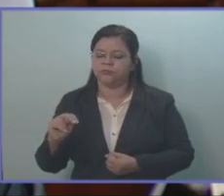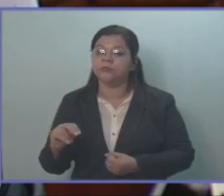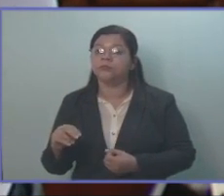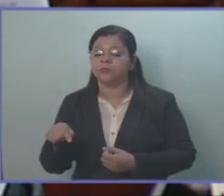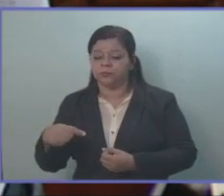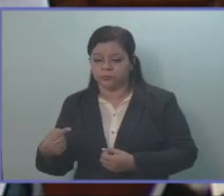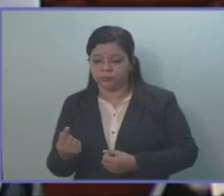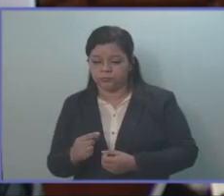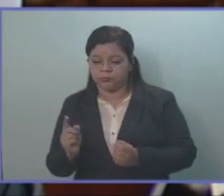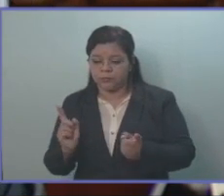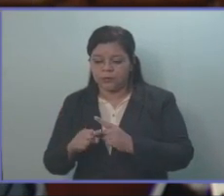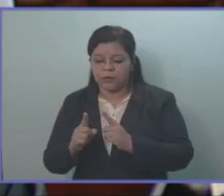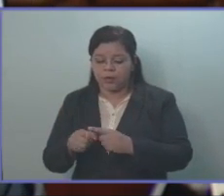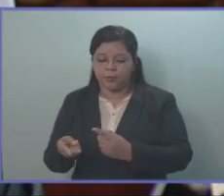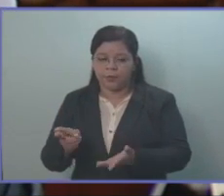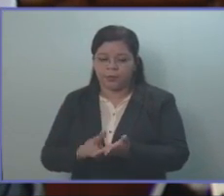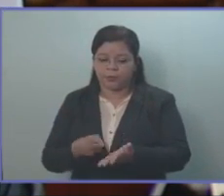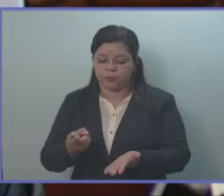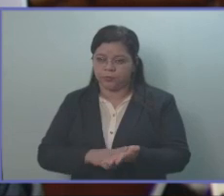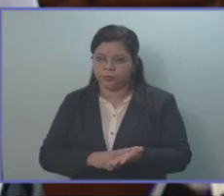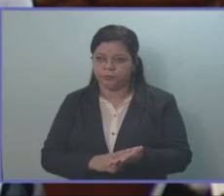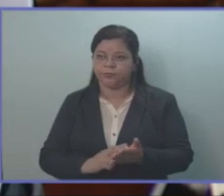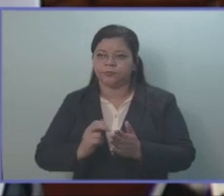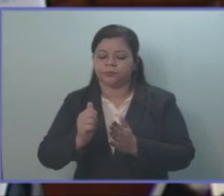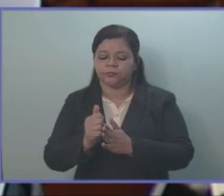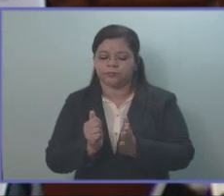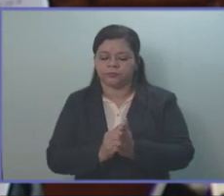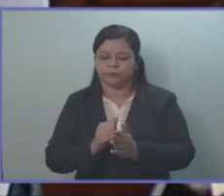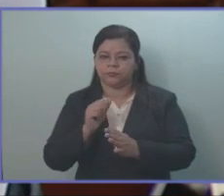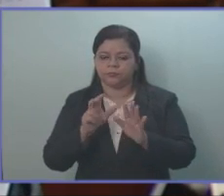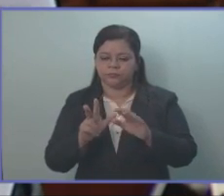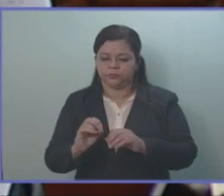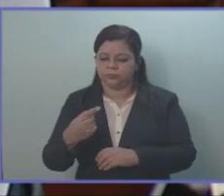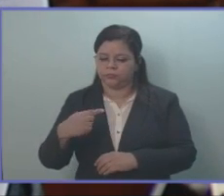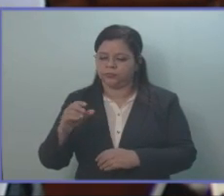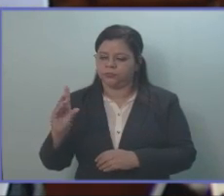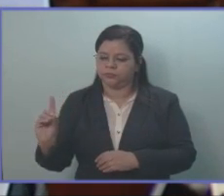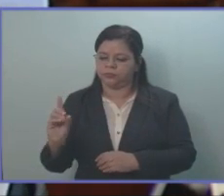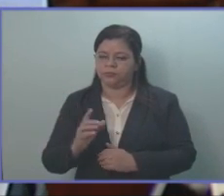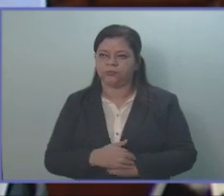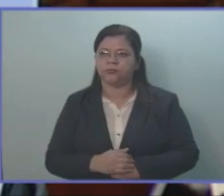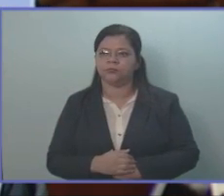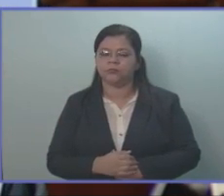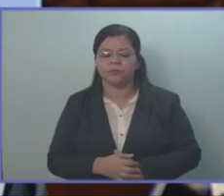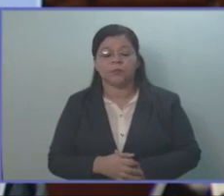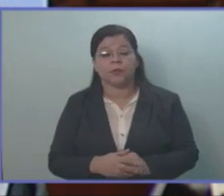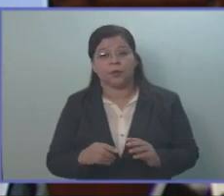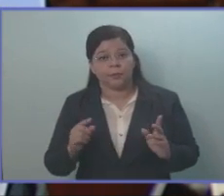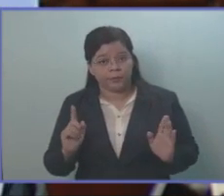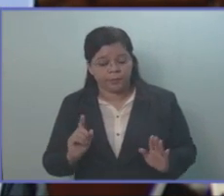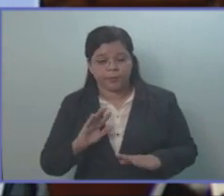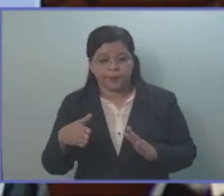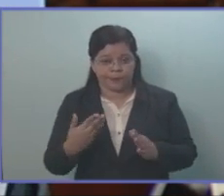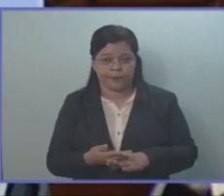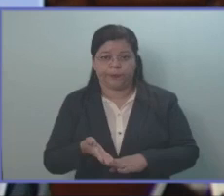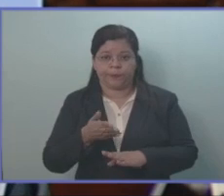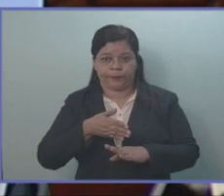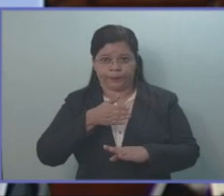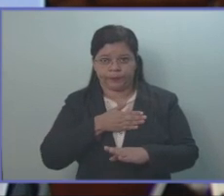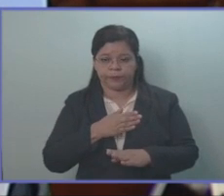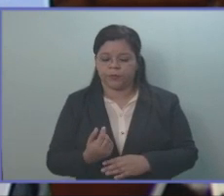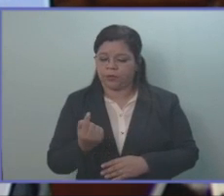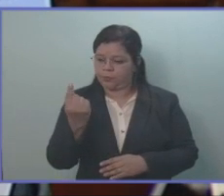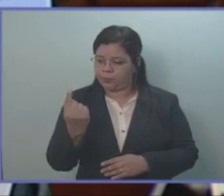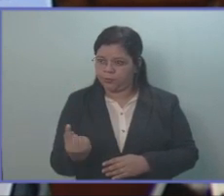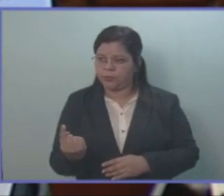Sustitución de sistemas y contratos. Artículo 80-D. No obstante lo anterior, la